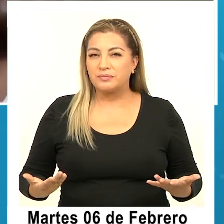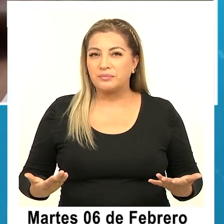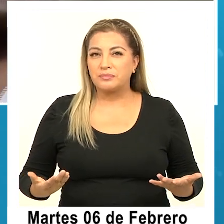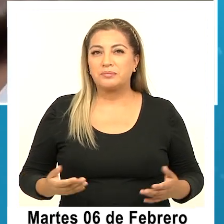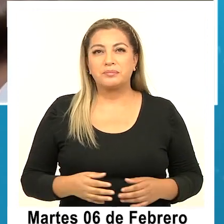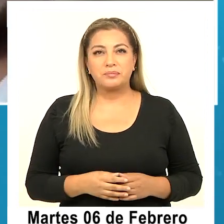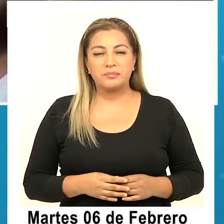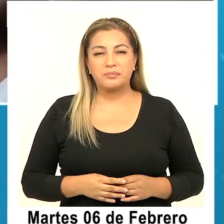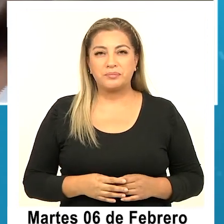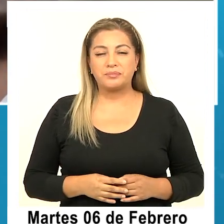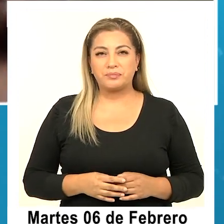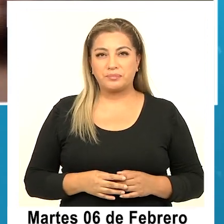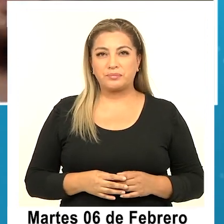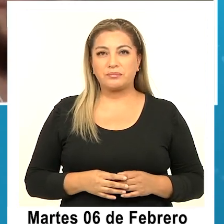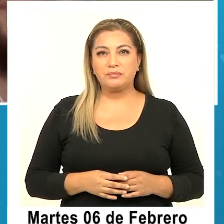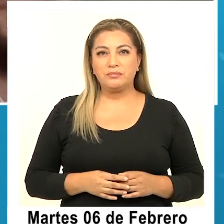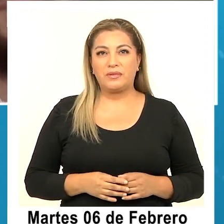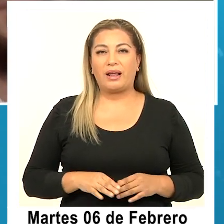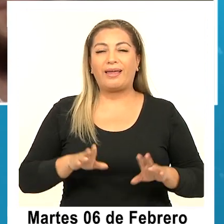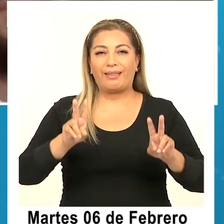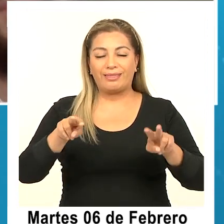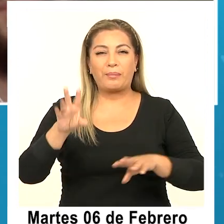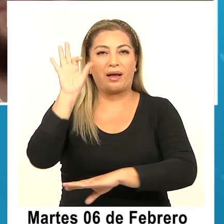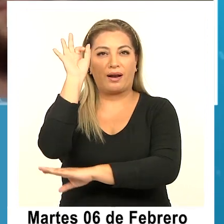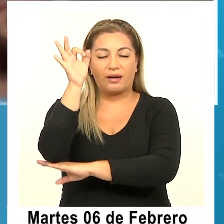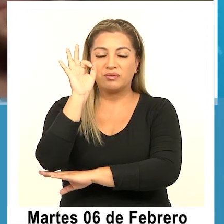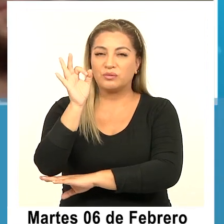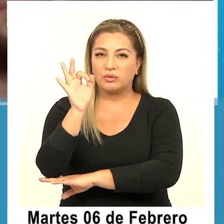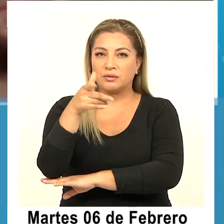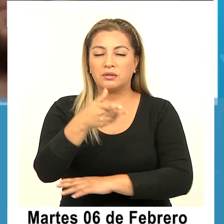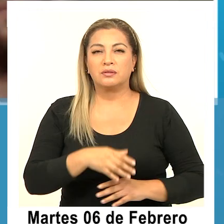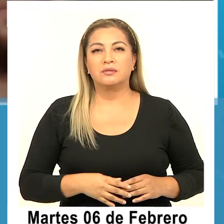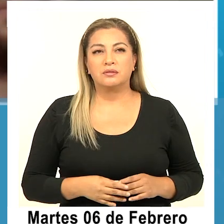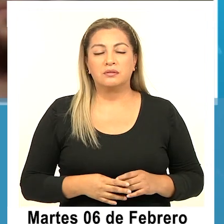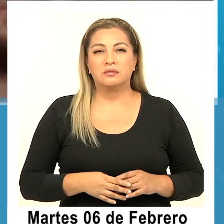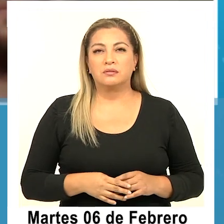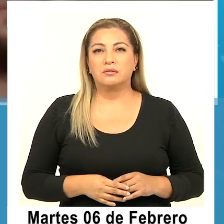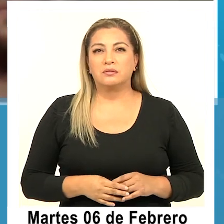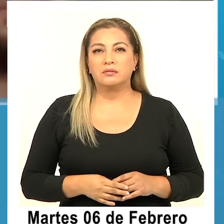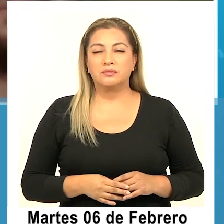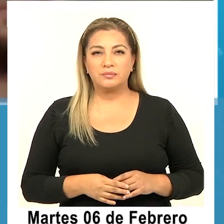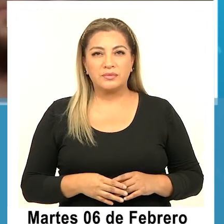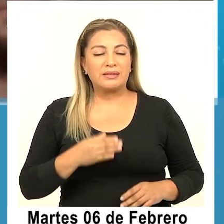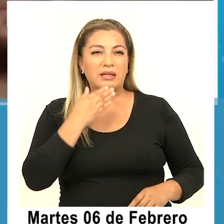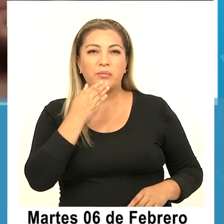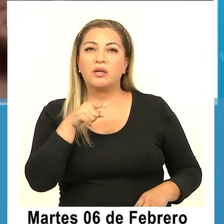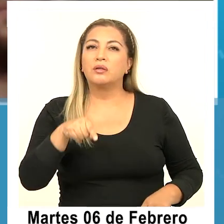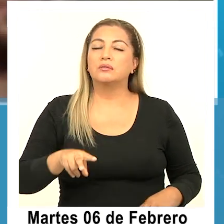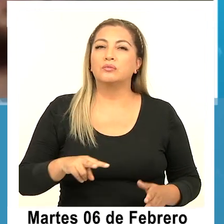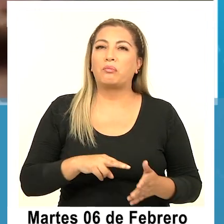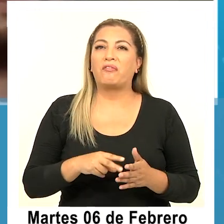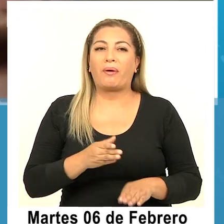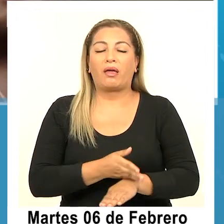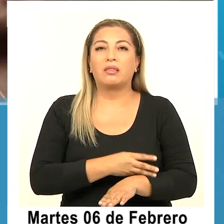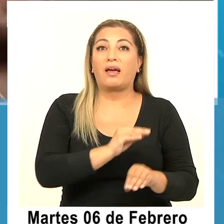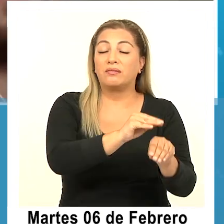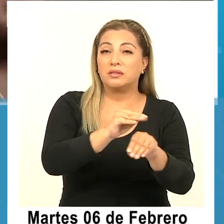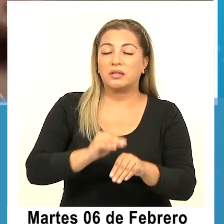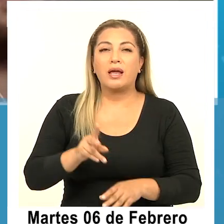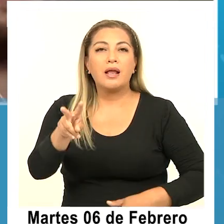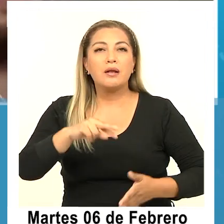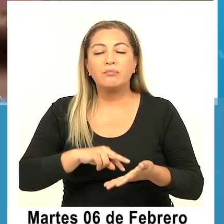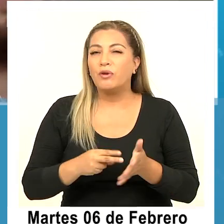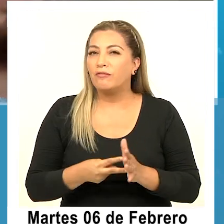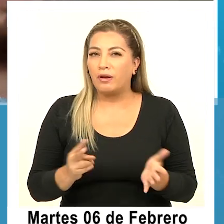eficiente Ujú. de esta convocatoria. Si no, me parece más bien efectivista que un efecto de anuncio. Yo creo que la